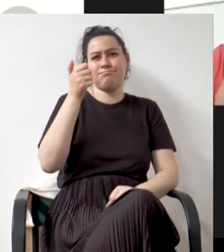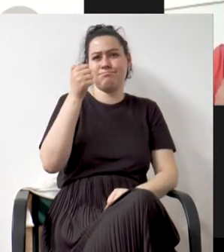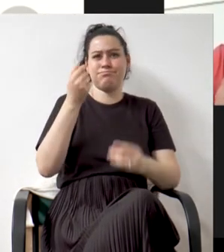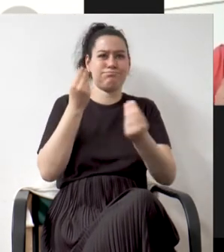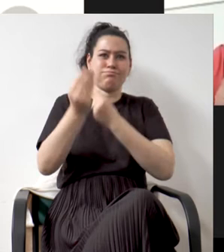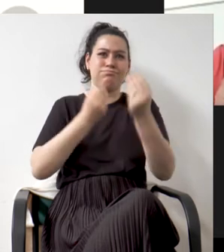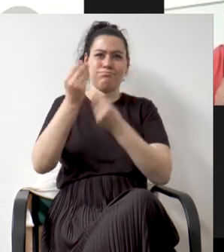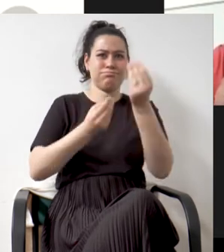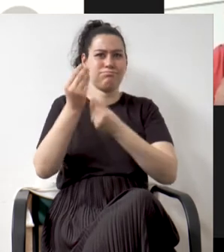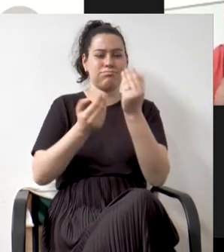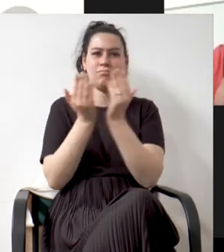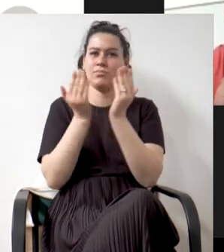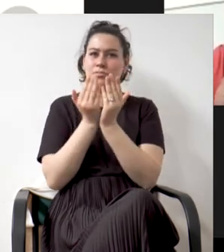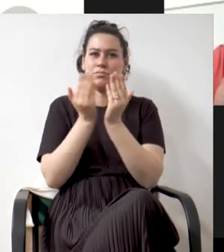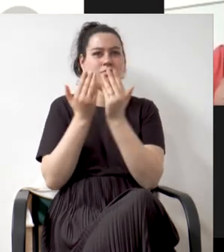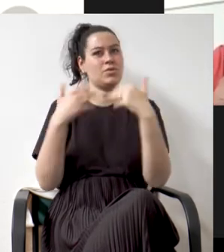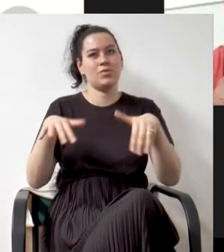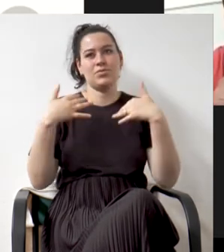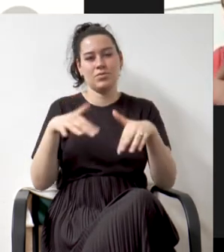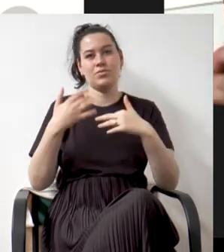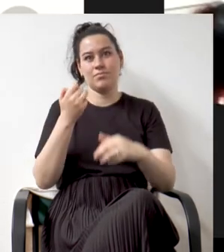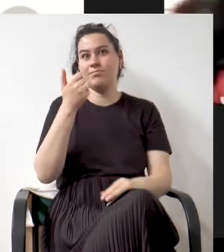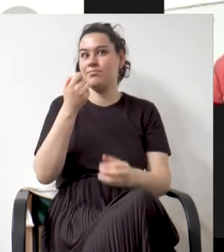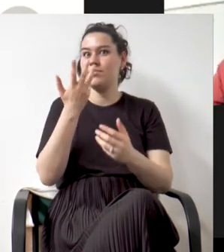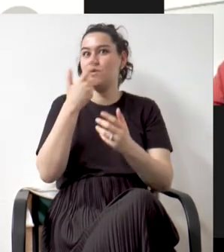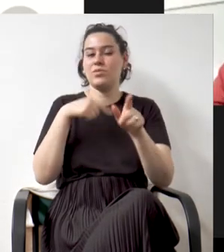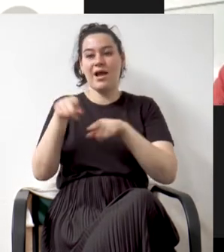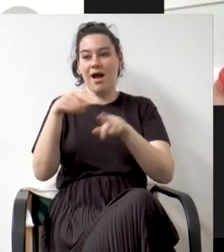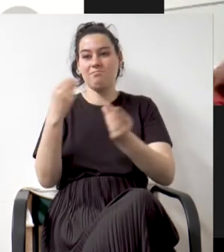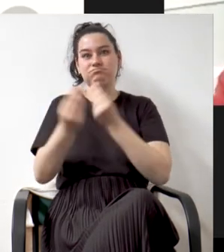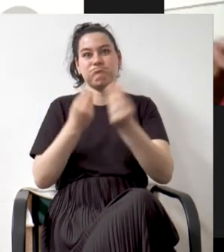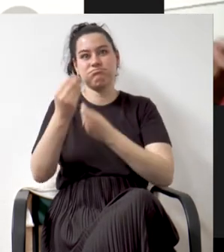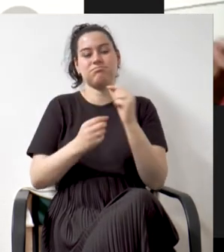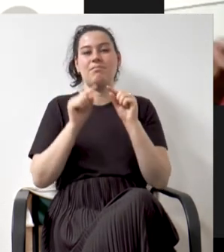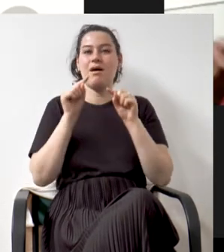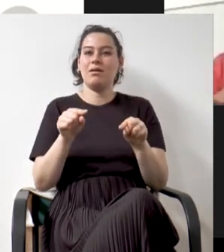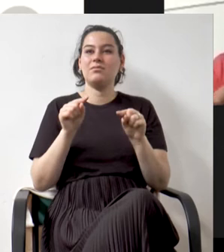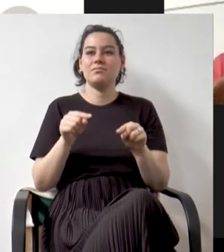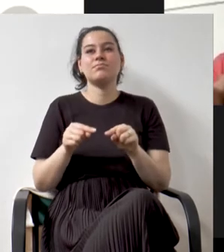es una de las carreras más numerosas que tiene en la región, y que